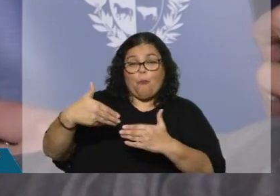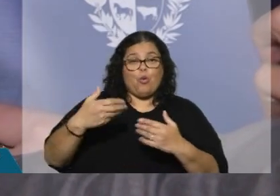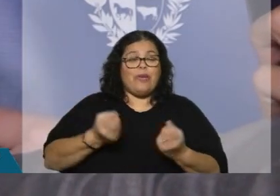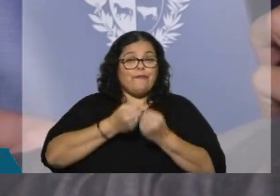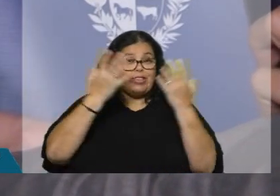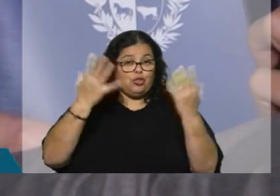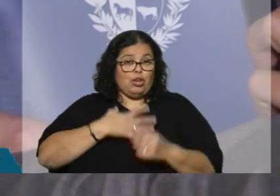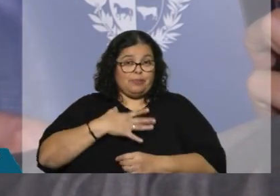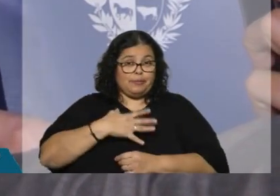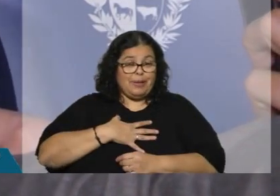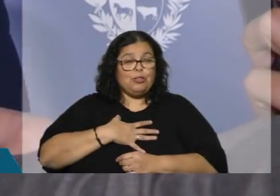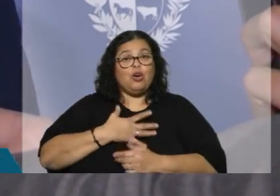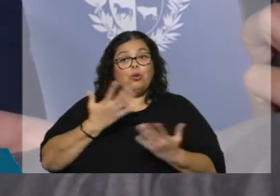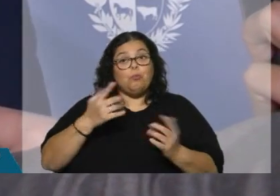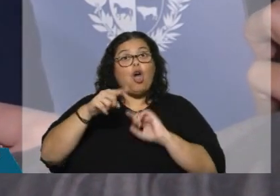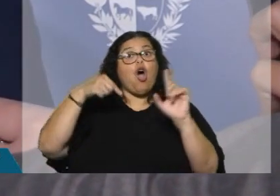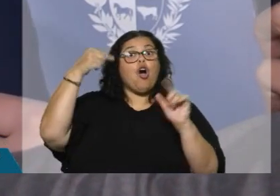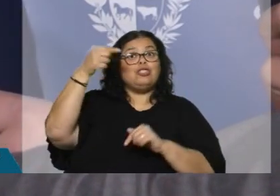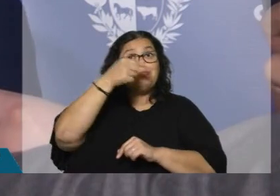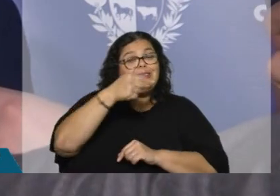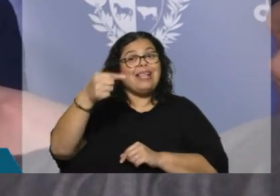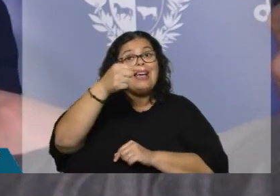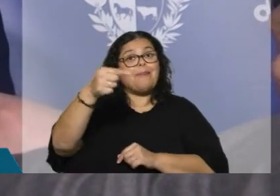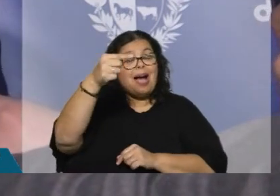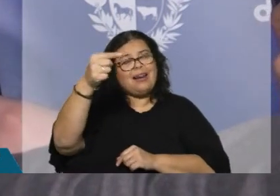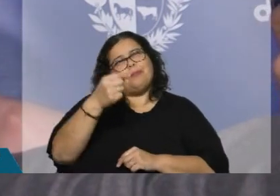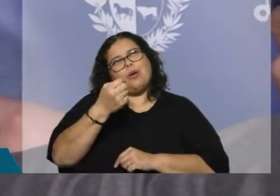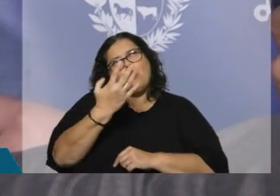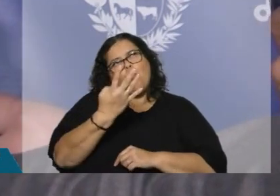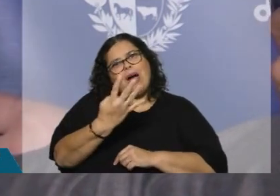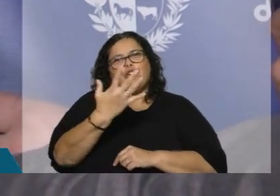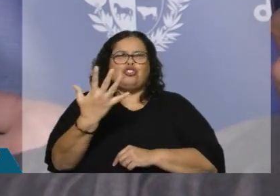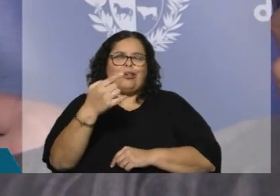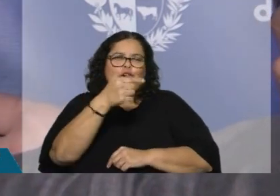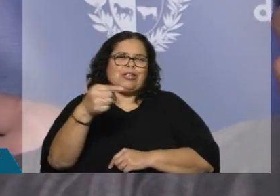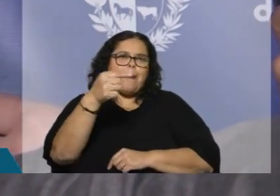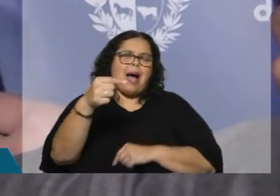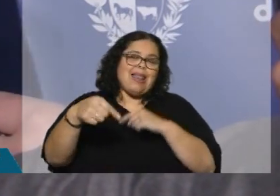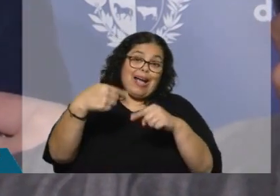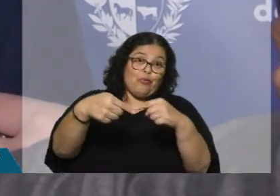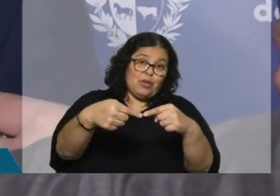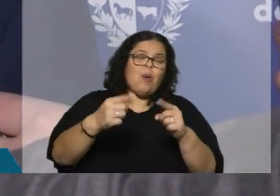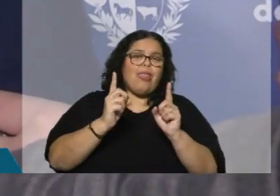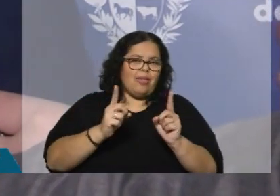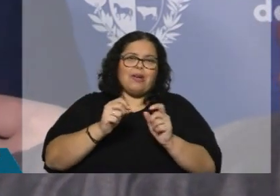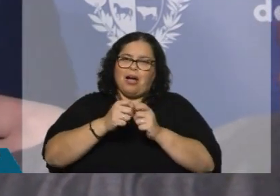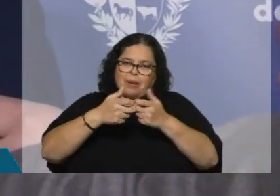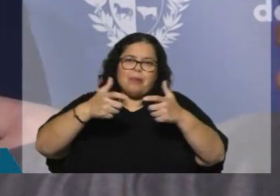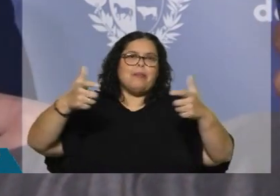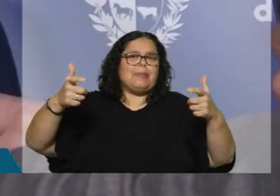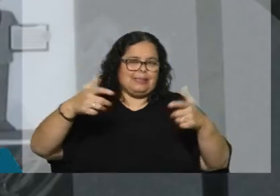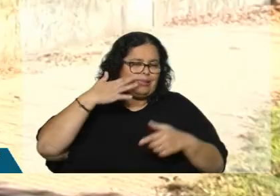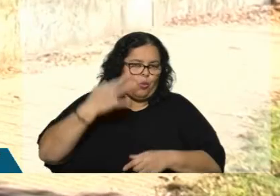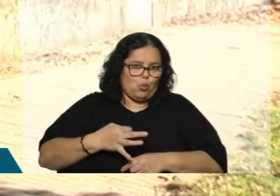en nuestro país, que en las semanas siguientes, estas 4 o 5 semanas siguientes, va a haber o va a continuar la tendencia al alza. Por eso